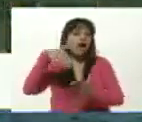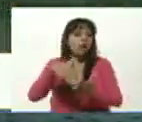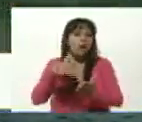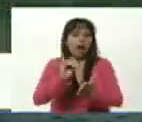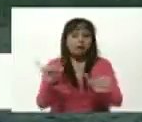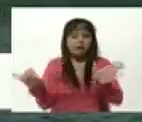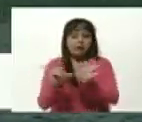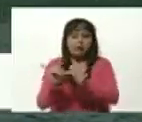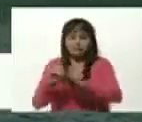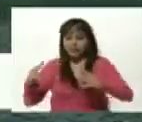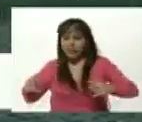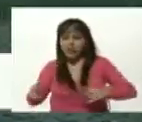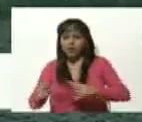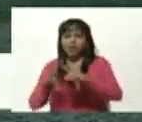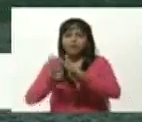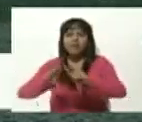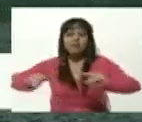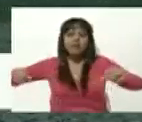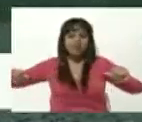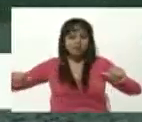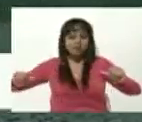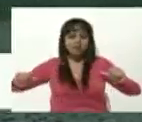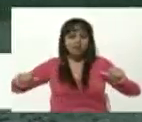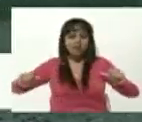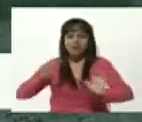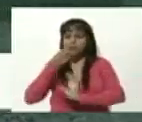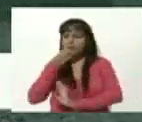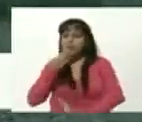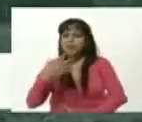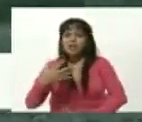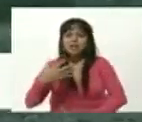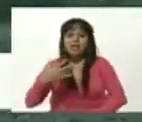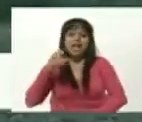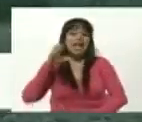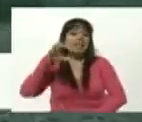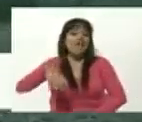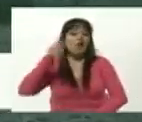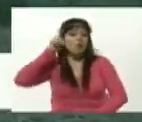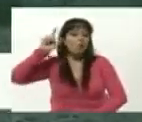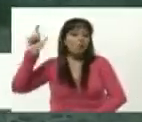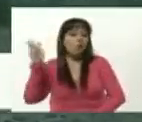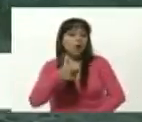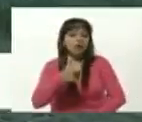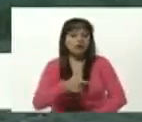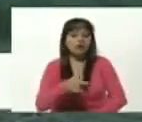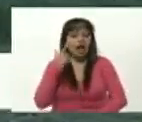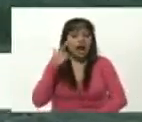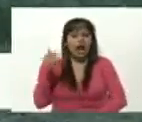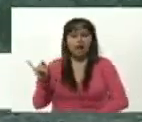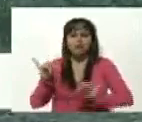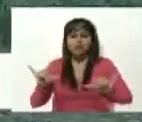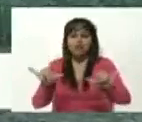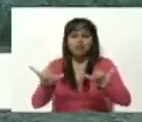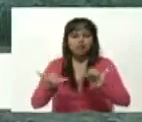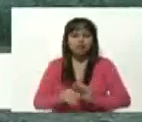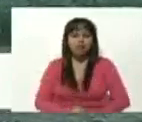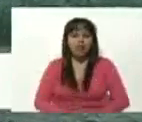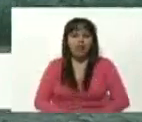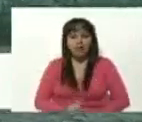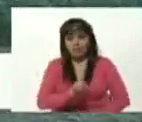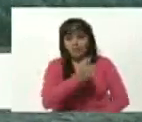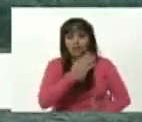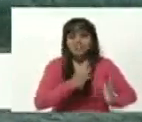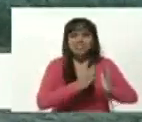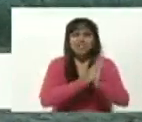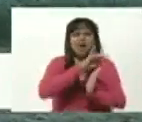por allí se encuentran las tierras maravillosas del estado Guárico. Por ahí mismo se llega, primero a San Juan de los